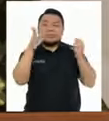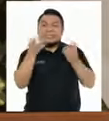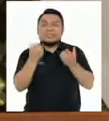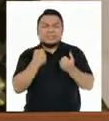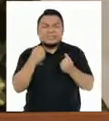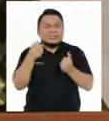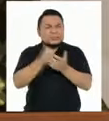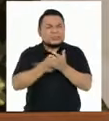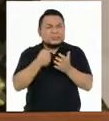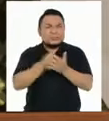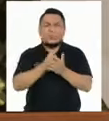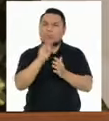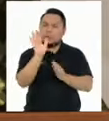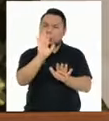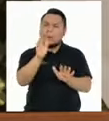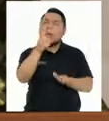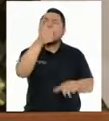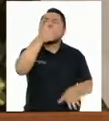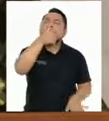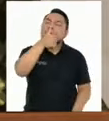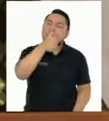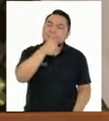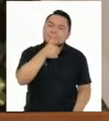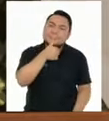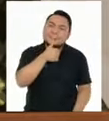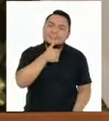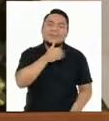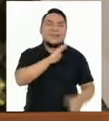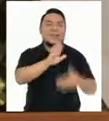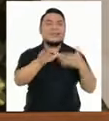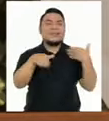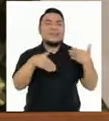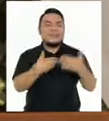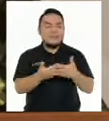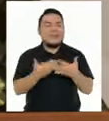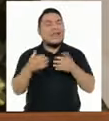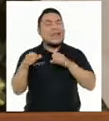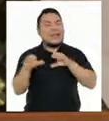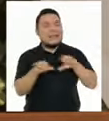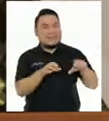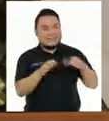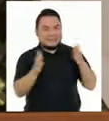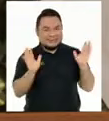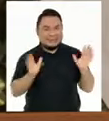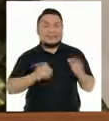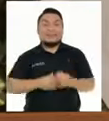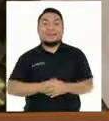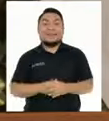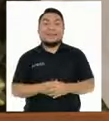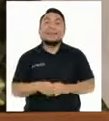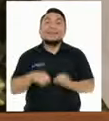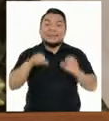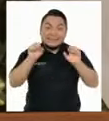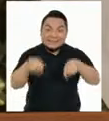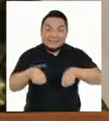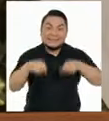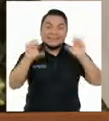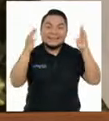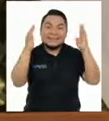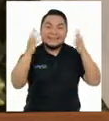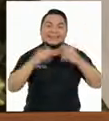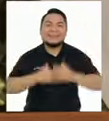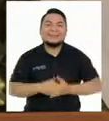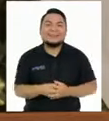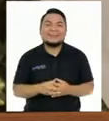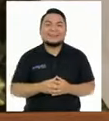que con paciencia todo llega. ¡Chirrín!